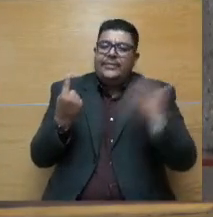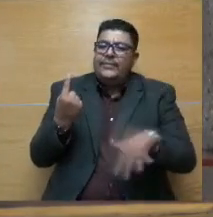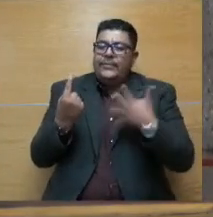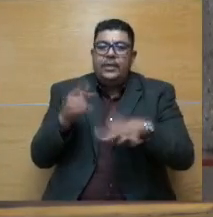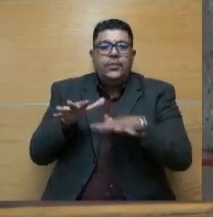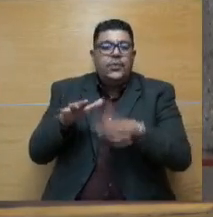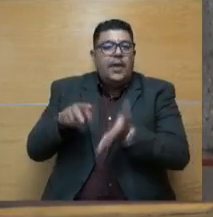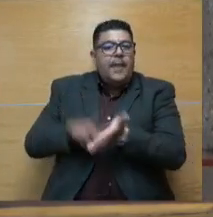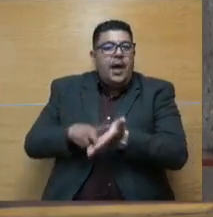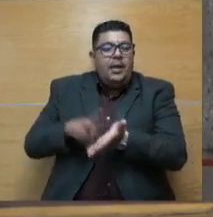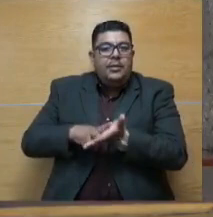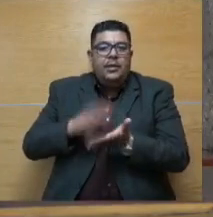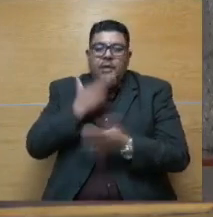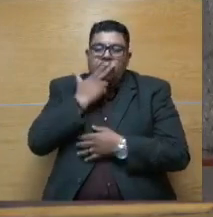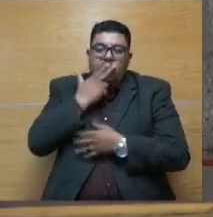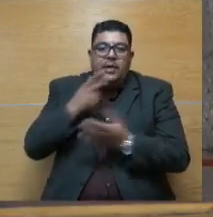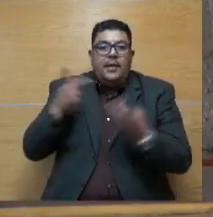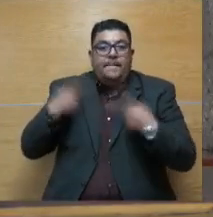una persona